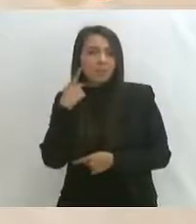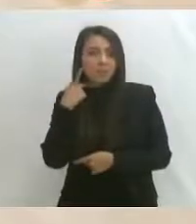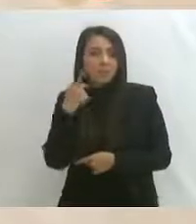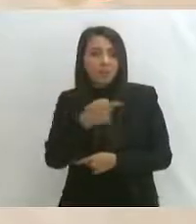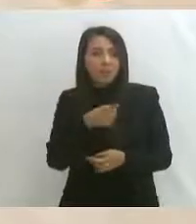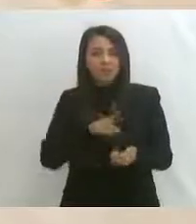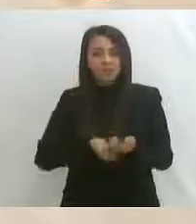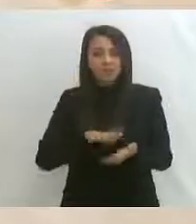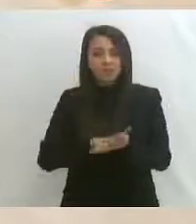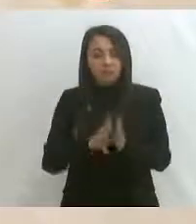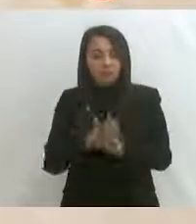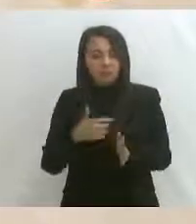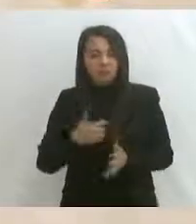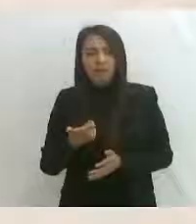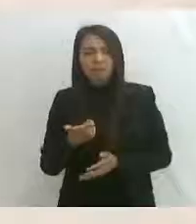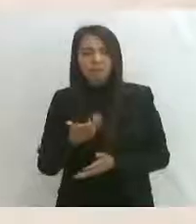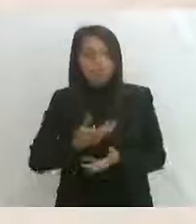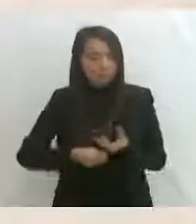corrupto no le iba bien,